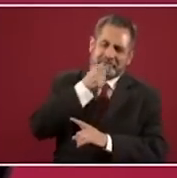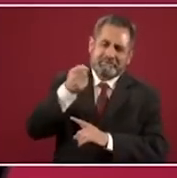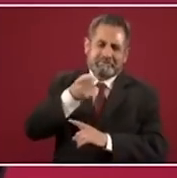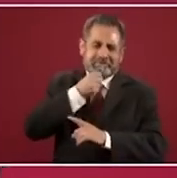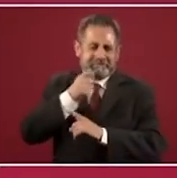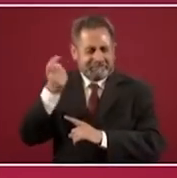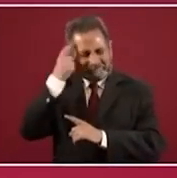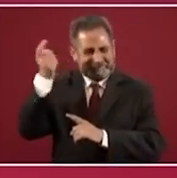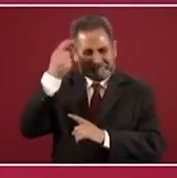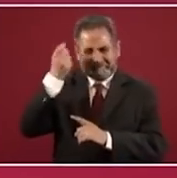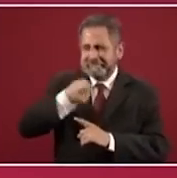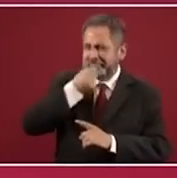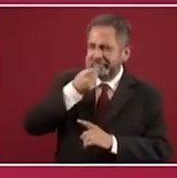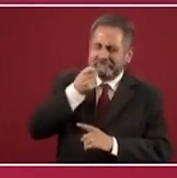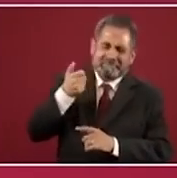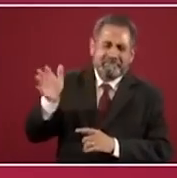chocheando.